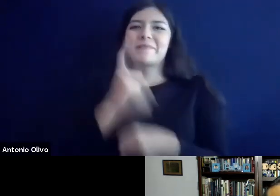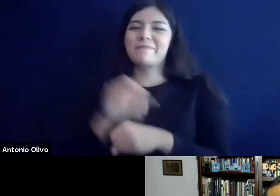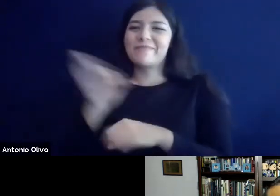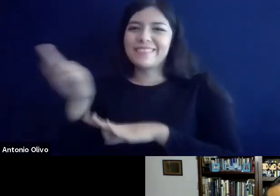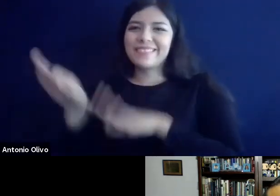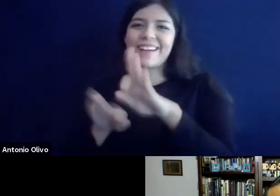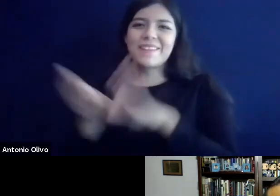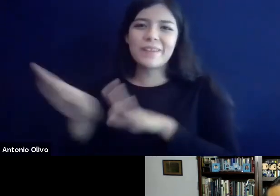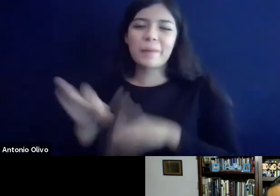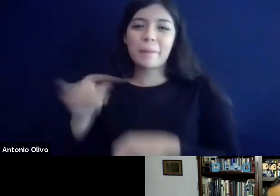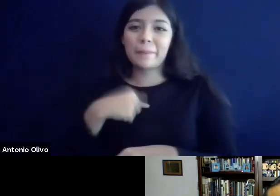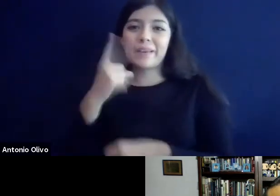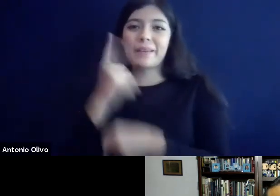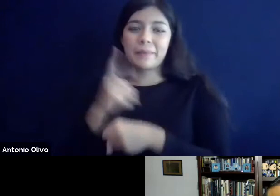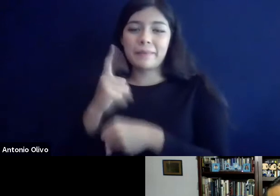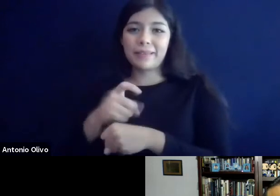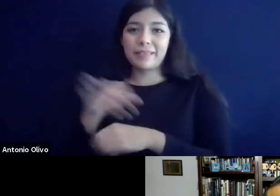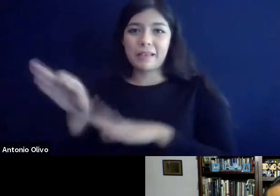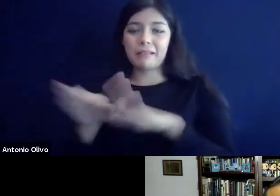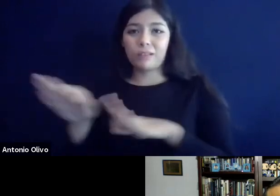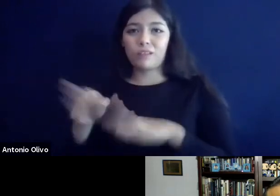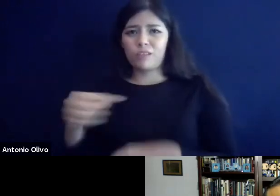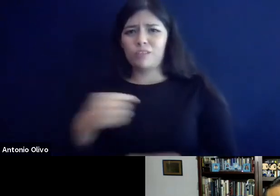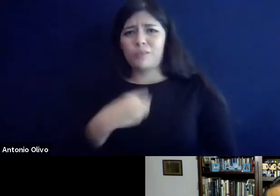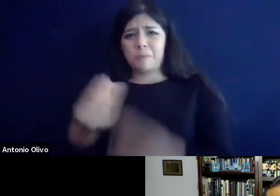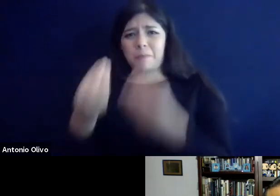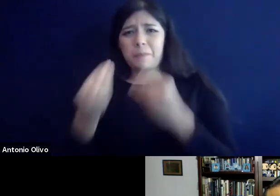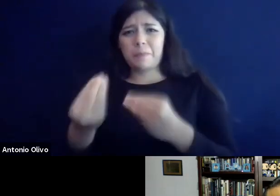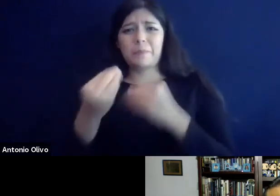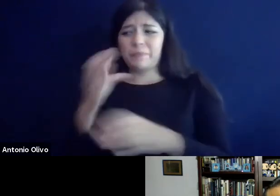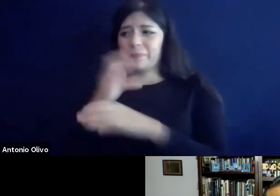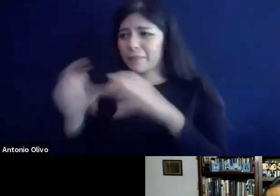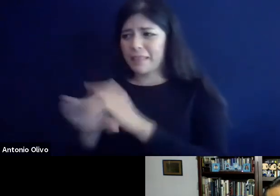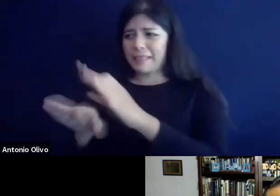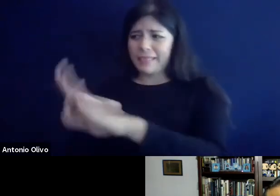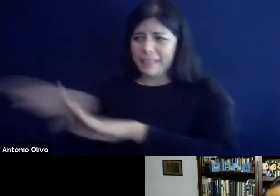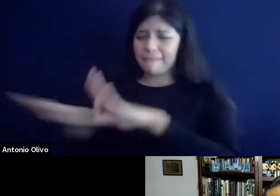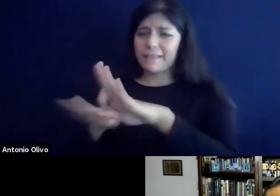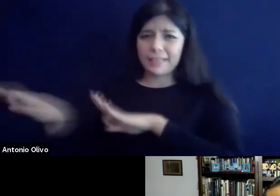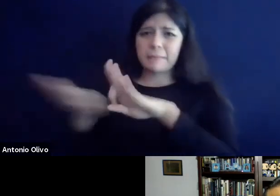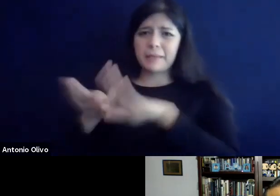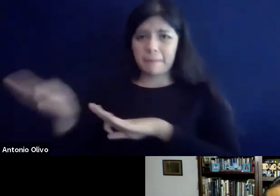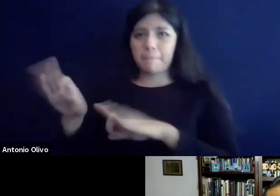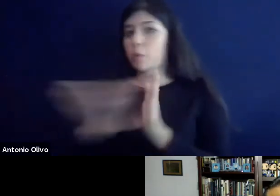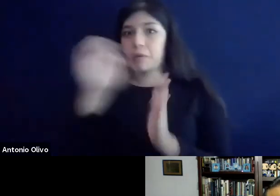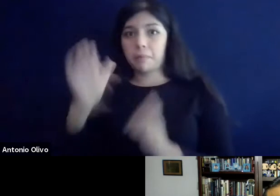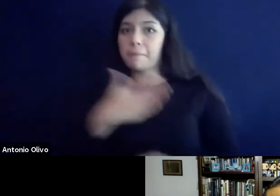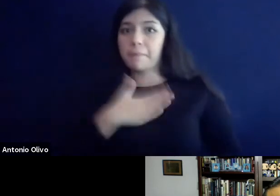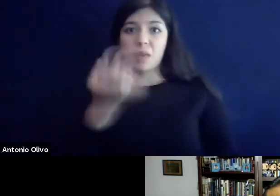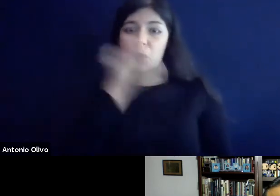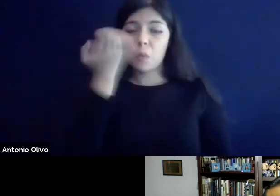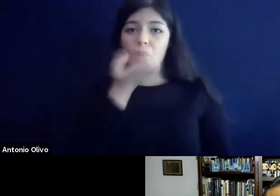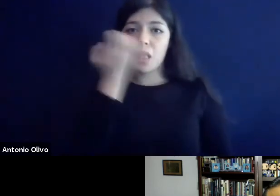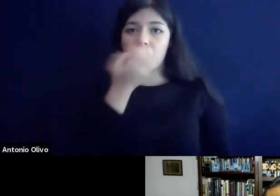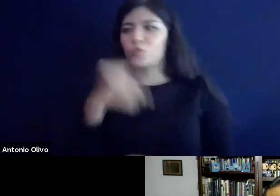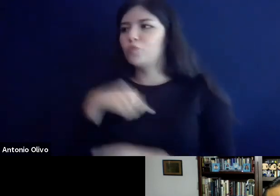como a esa edad, 15, 16, y yo apliqué todas las encuestas en mi prepa, ¿no? De aptitudes y